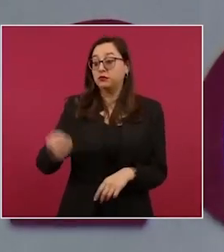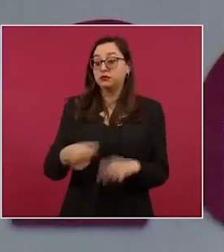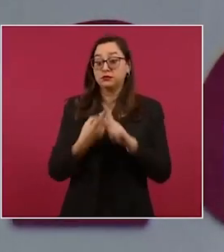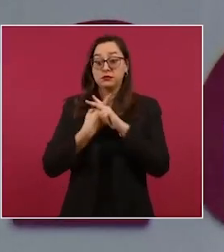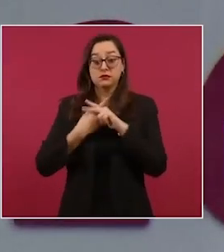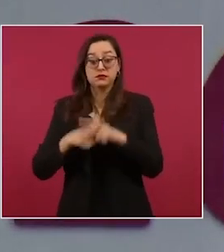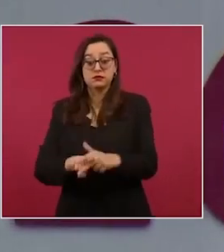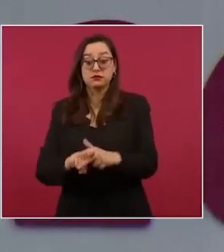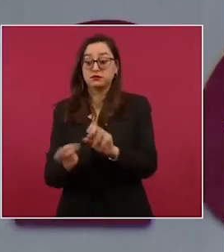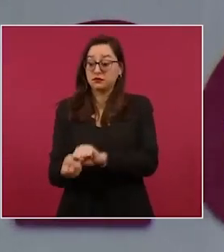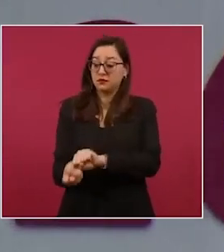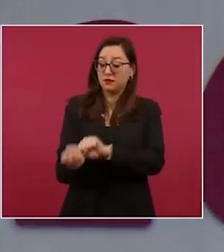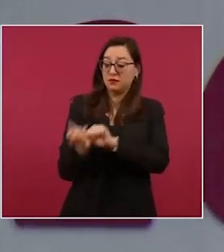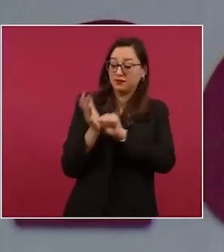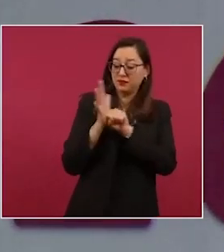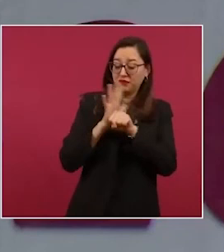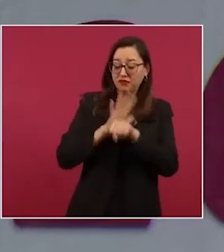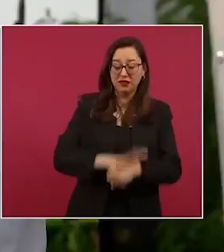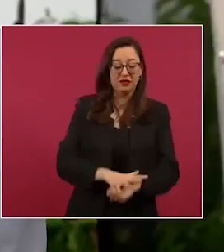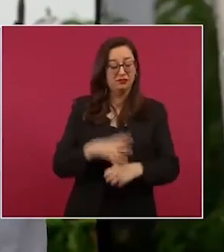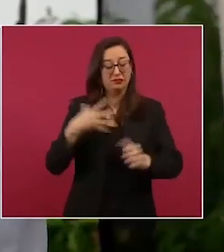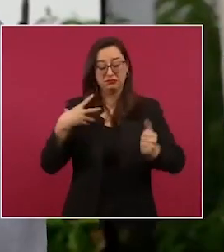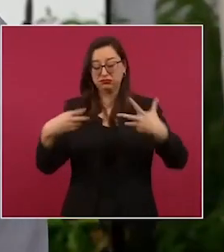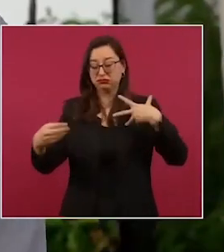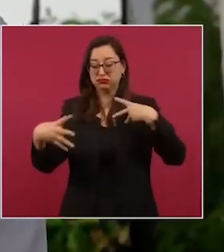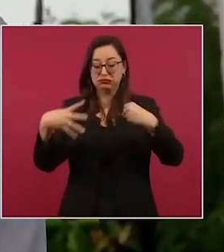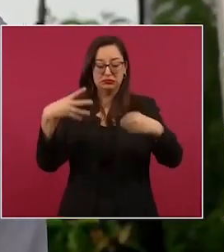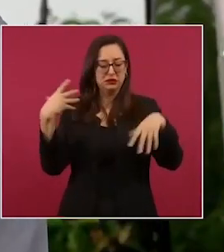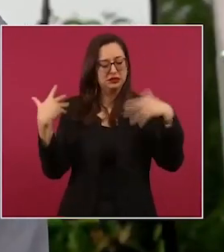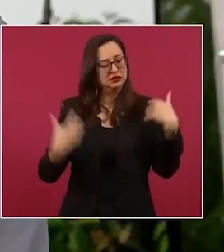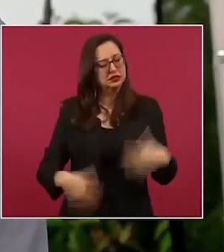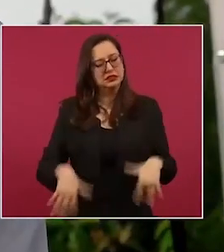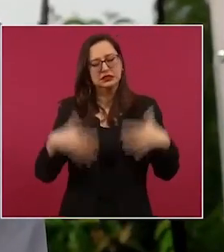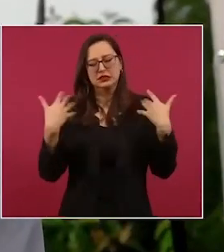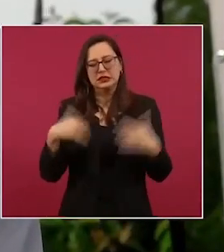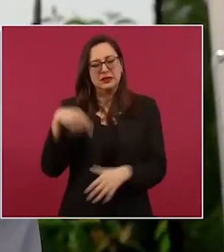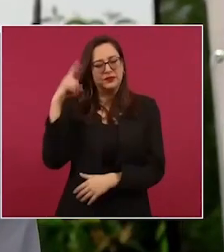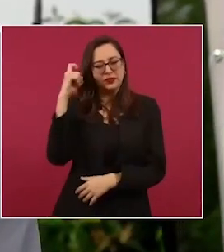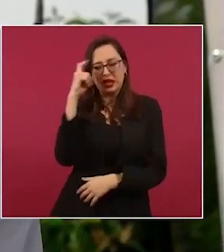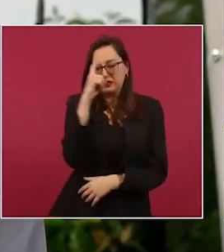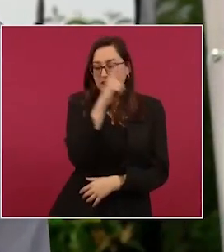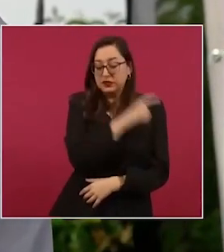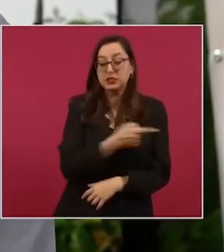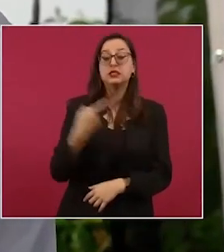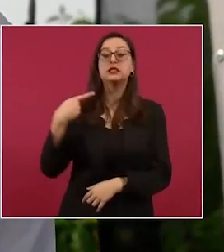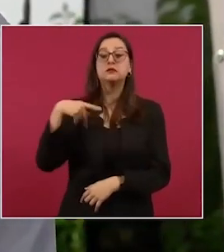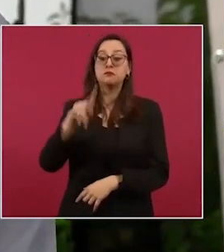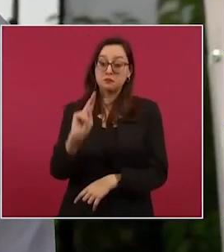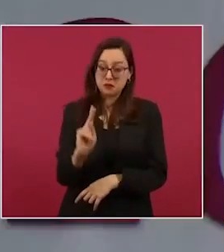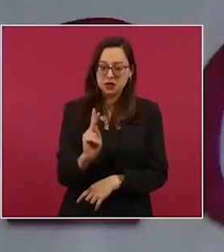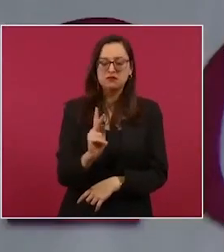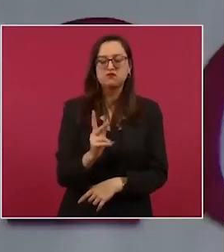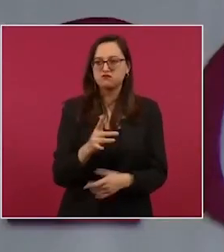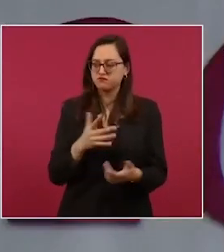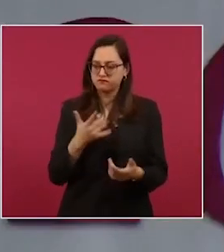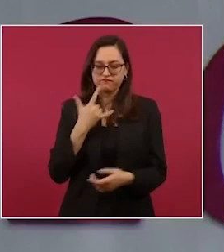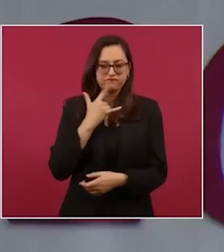por un año dos tres o más tiempo y no han sido basificados ahora